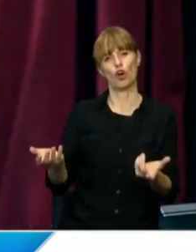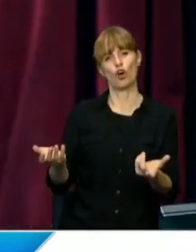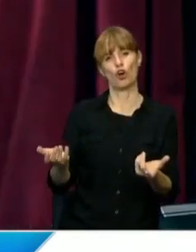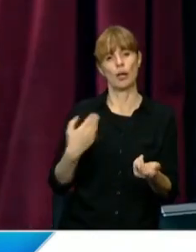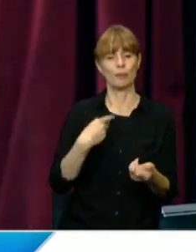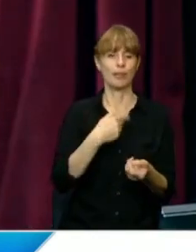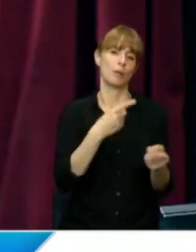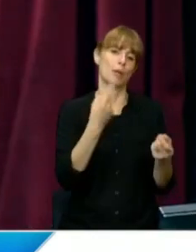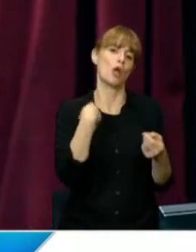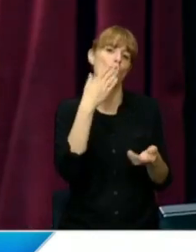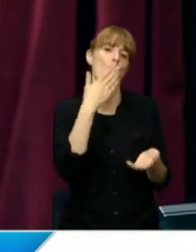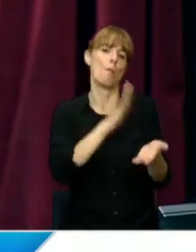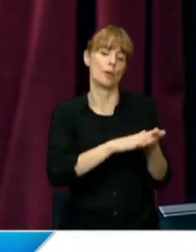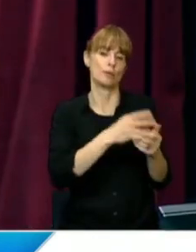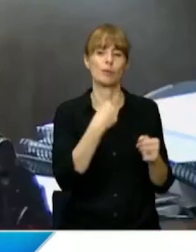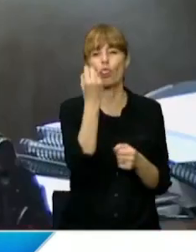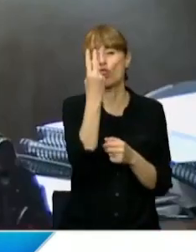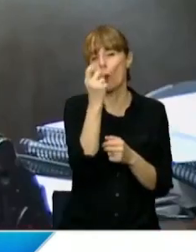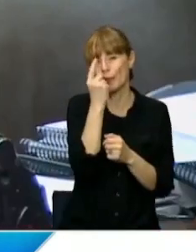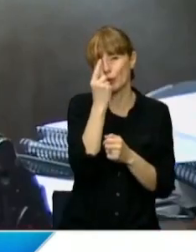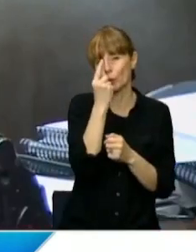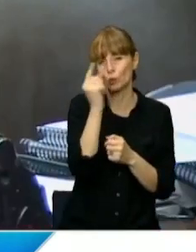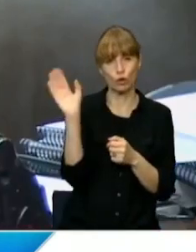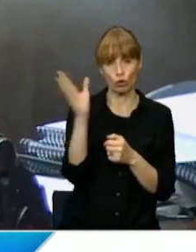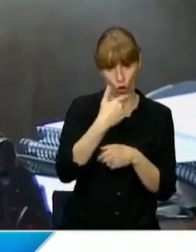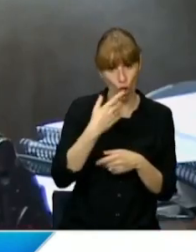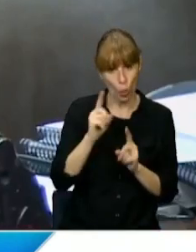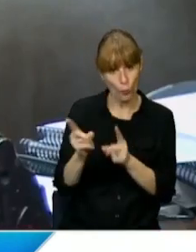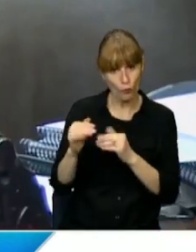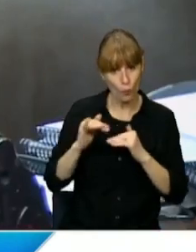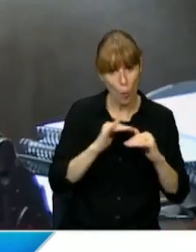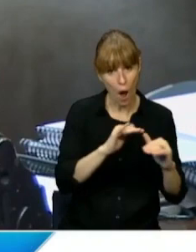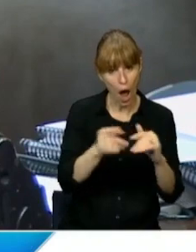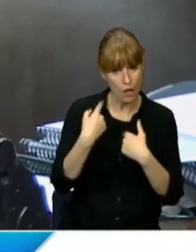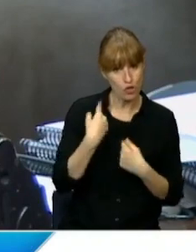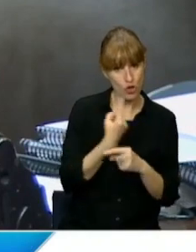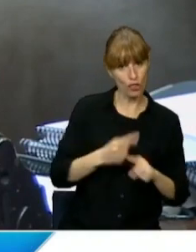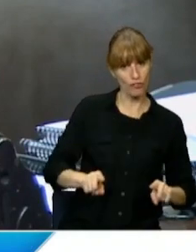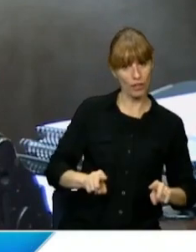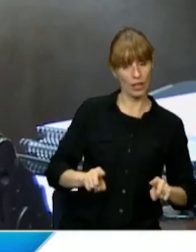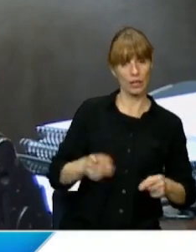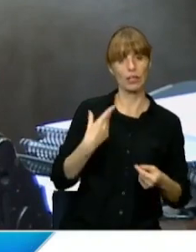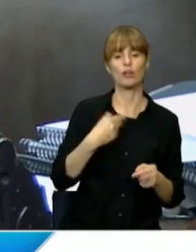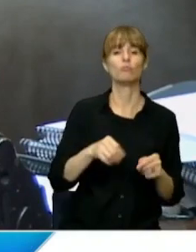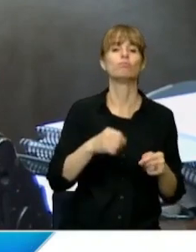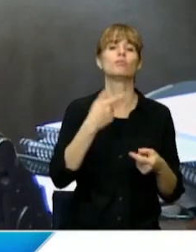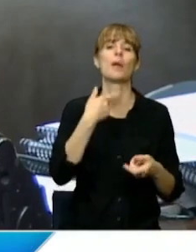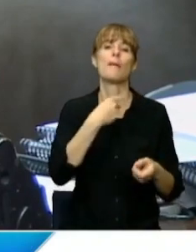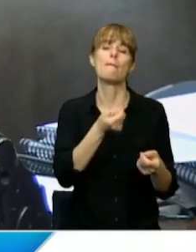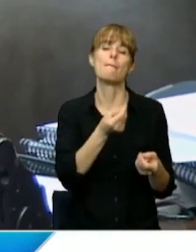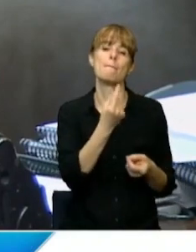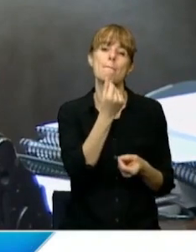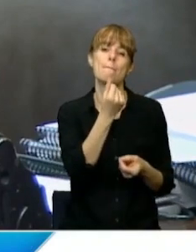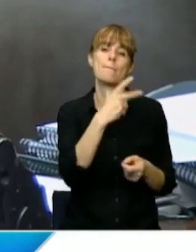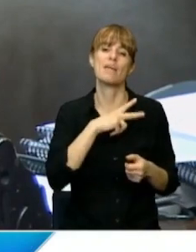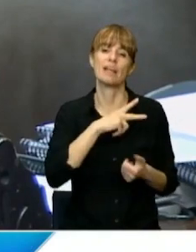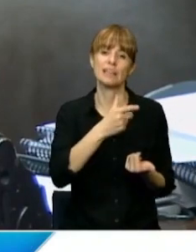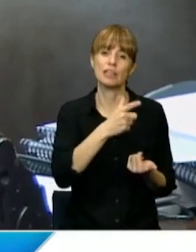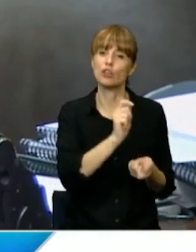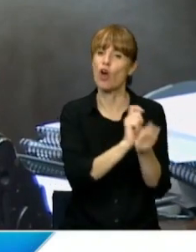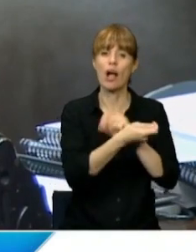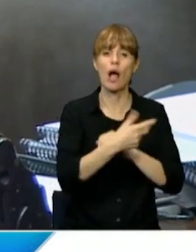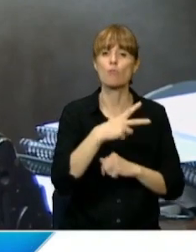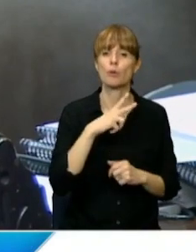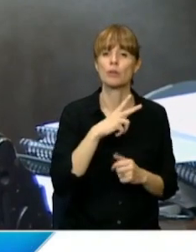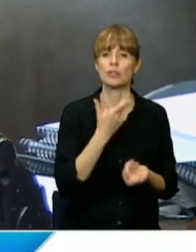Me voy a volver sobre sí. Bueno, cierre, dos minutos más. Todos lo tuvieron. Artículo 17. El proceso de privatización. Necesitamos cambiar el modo en que